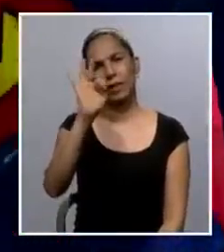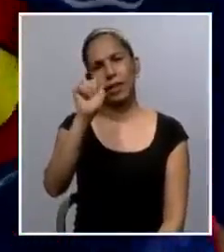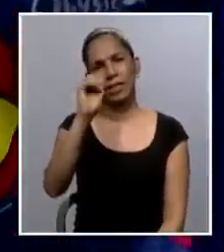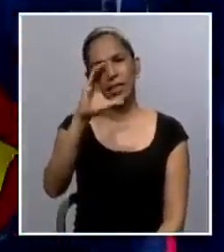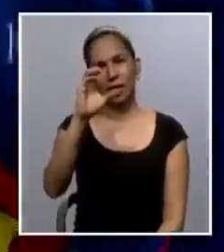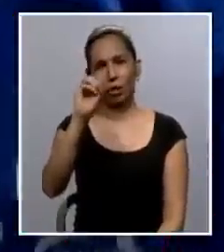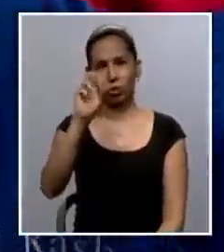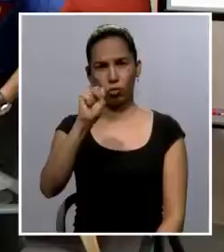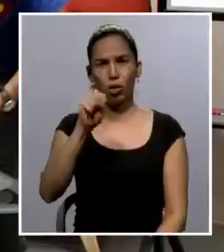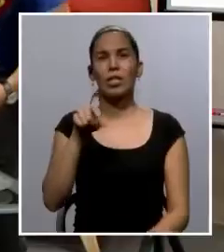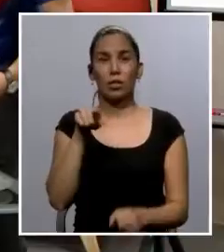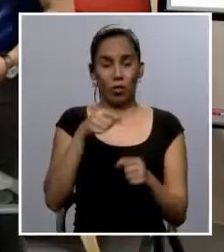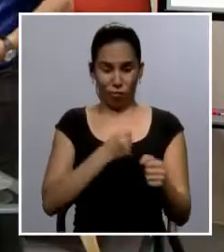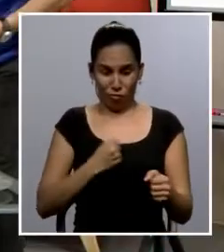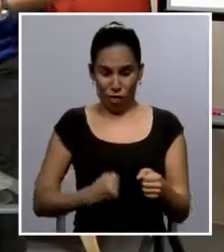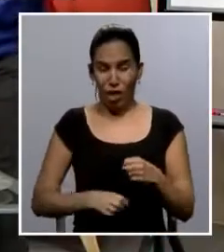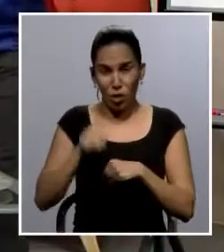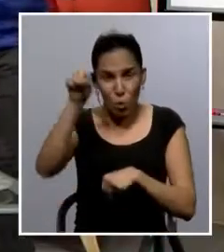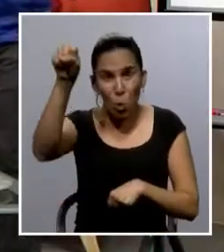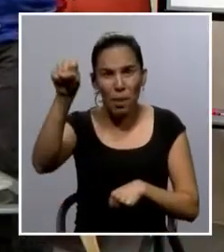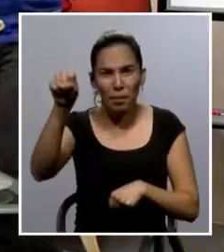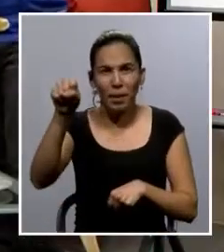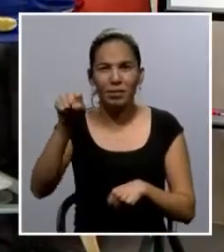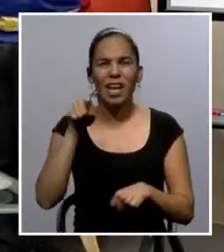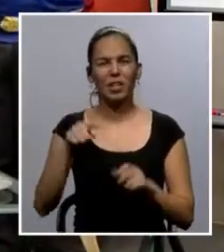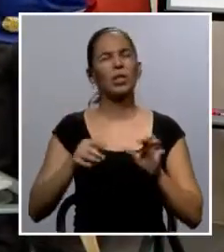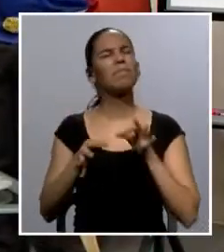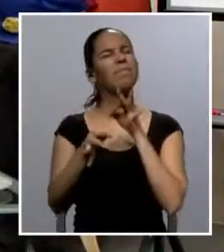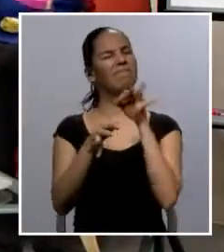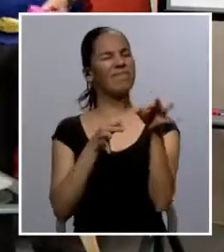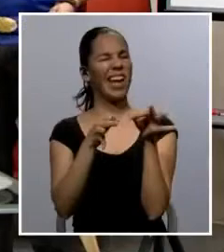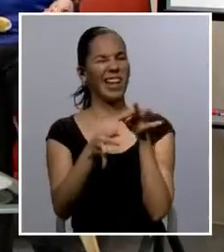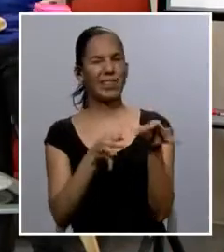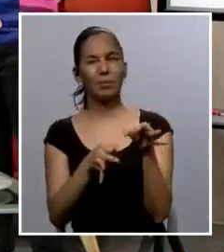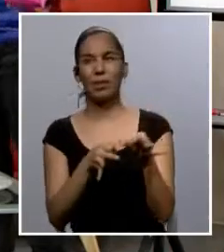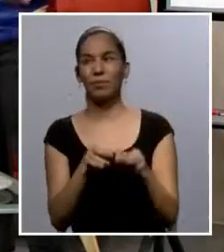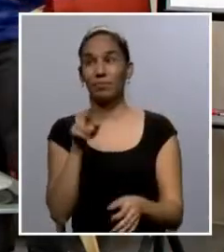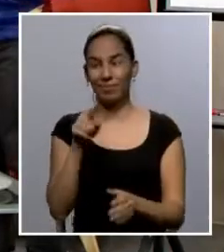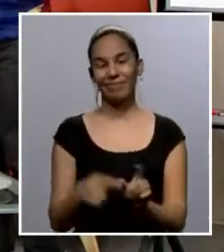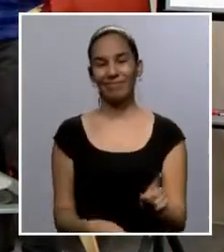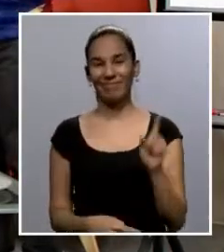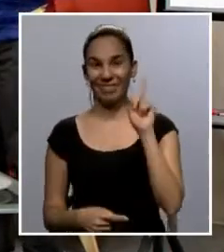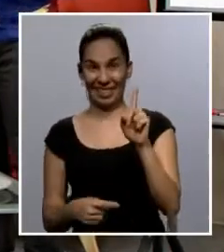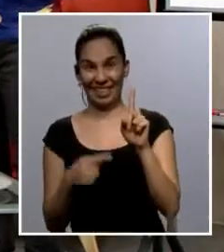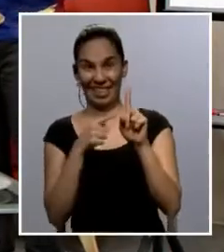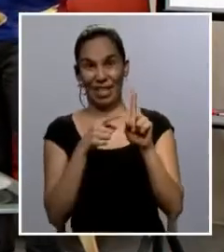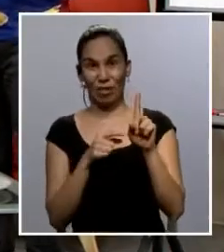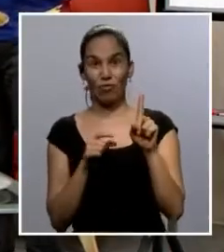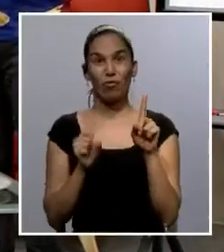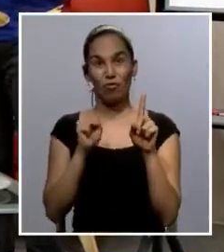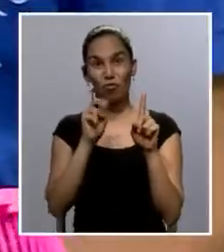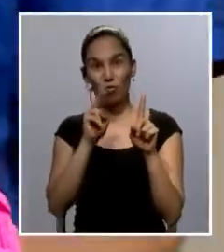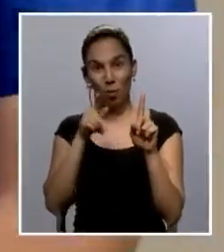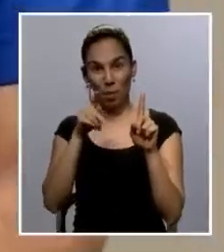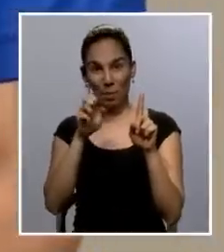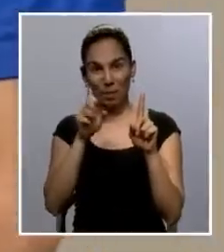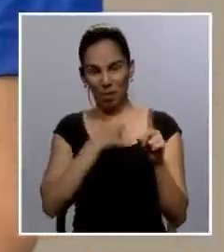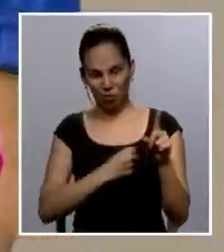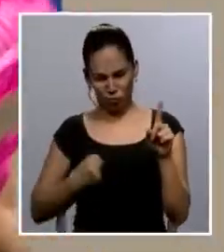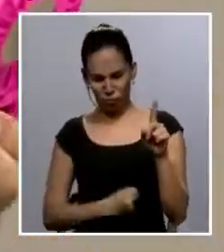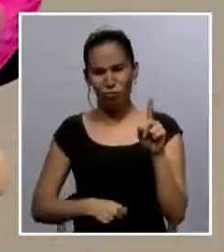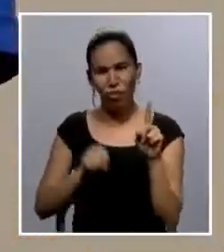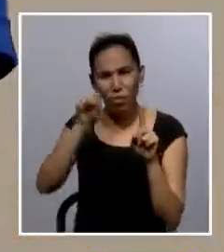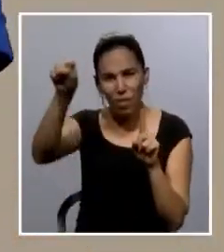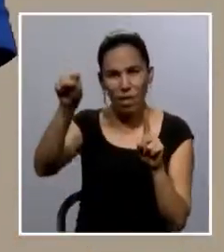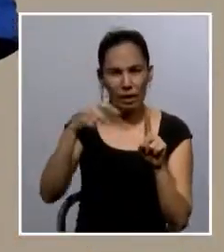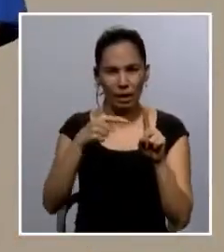le explico con un poco más de detalles. Si este es Superman, la fuerza de sustentación